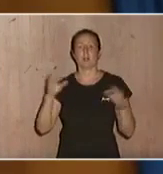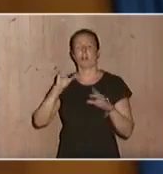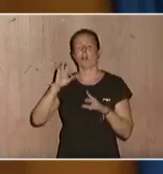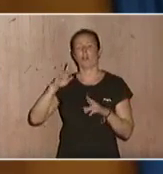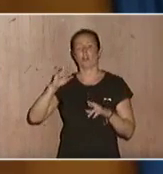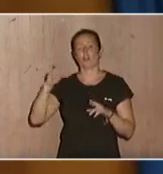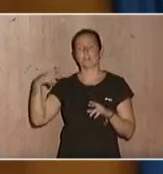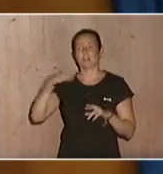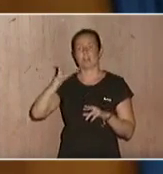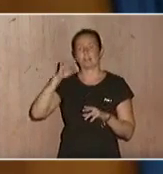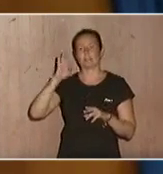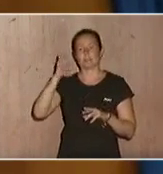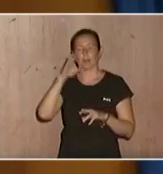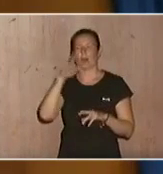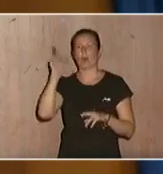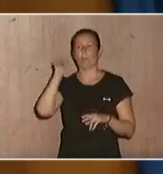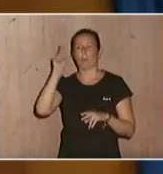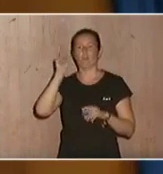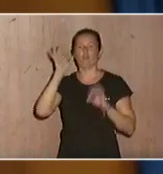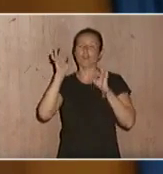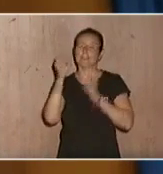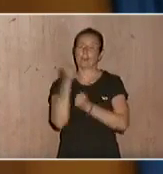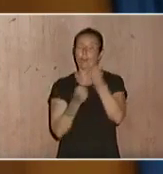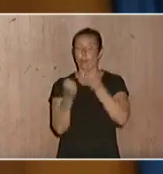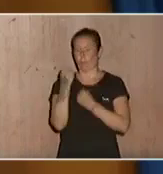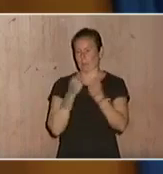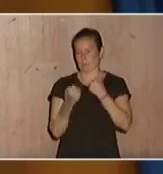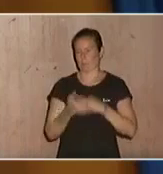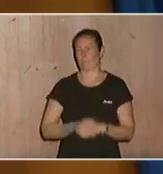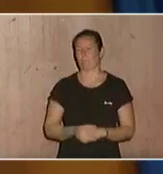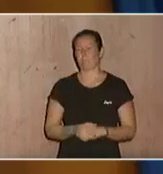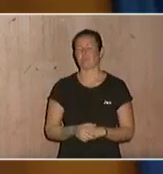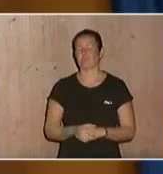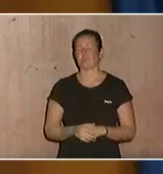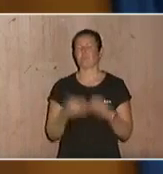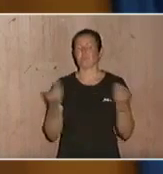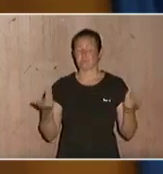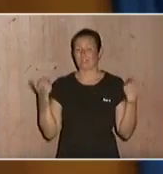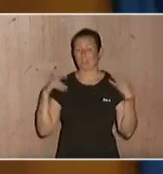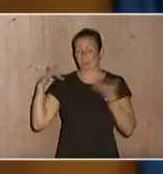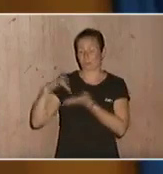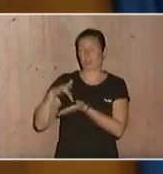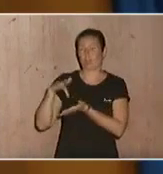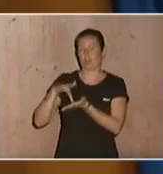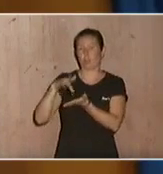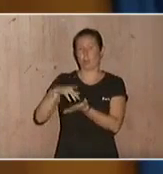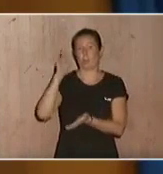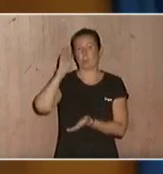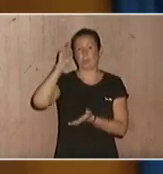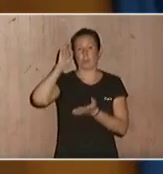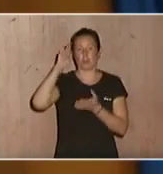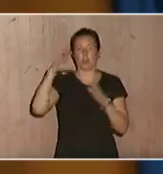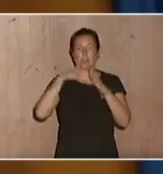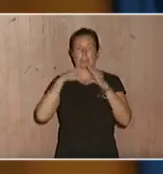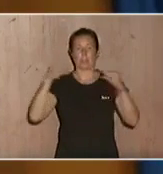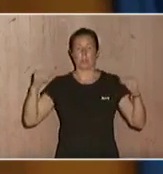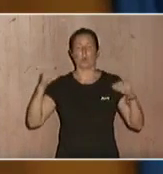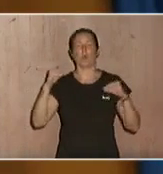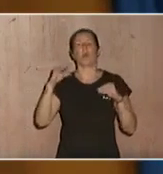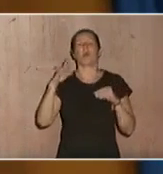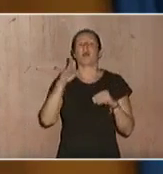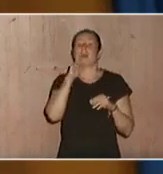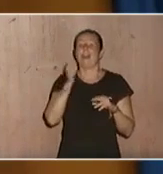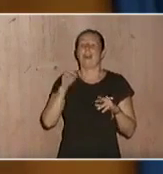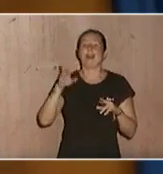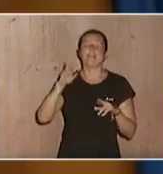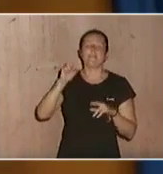Milliman Distinguished Professor in Economics. Ha sido profesor visitante en instituciones como la Universidad de